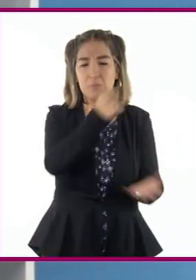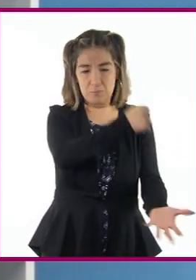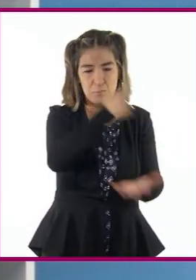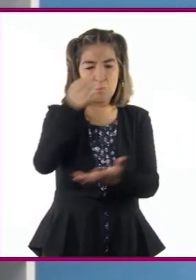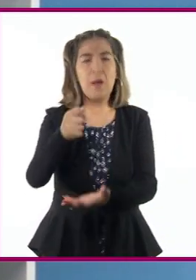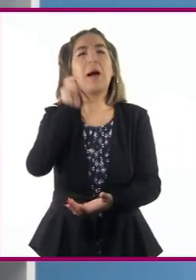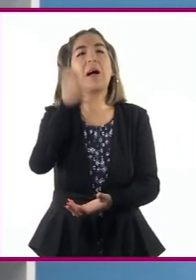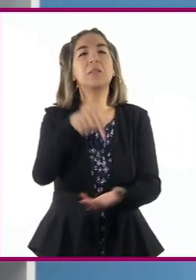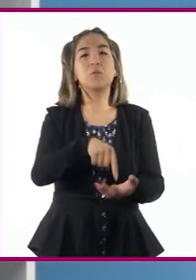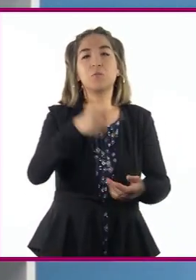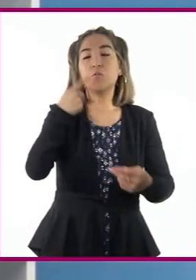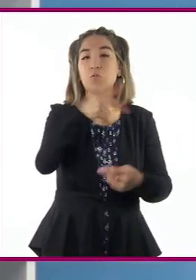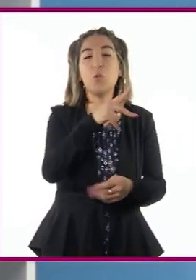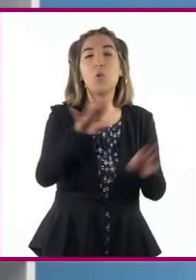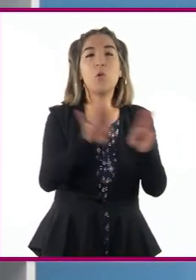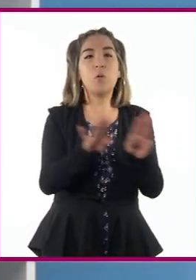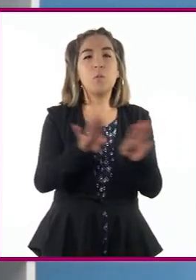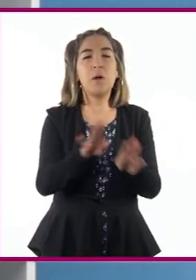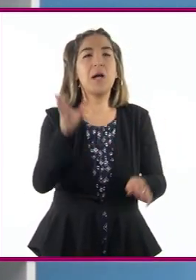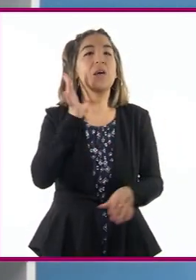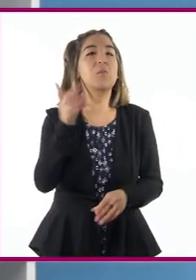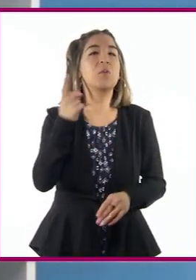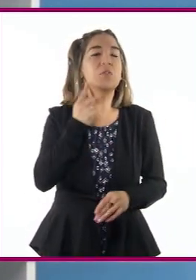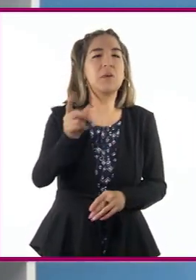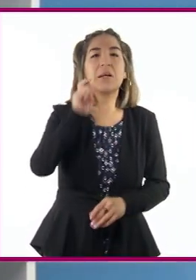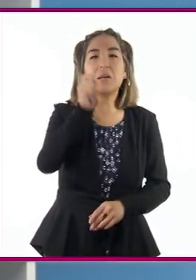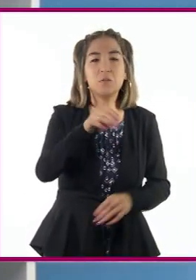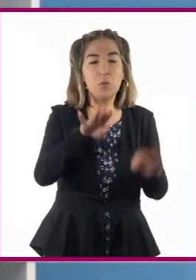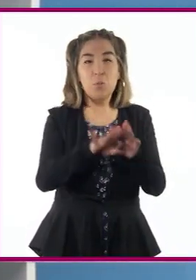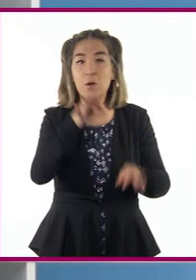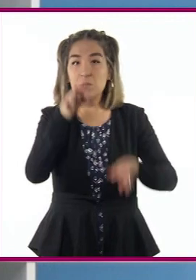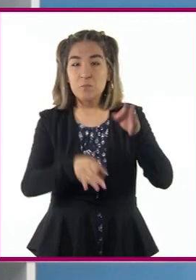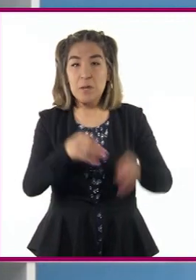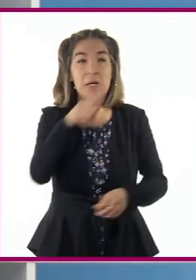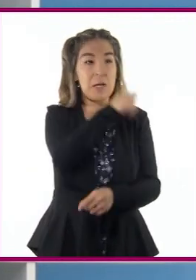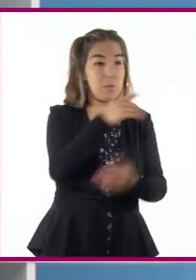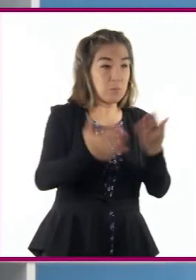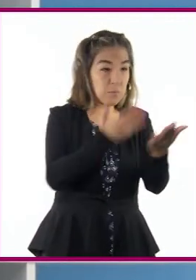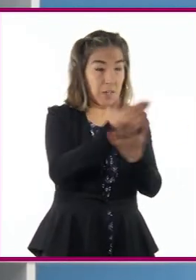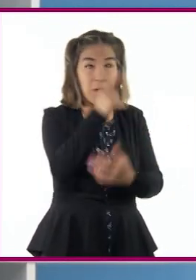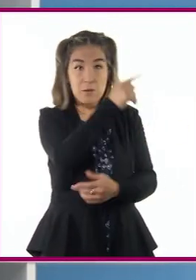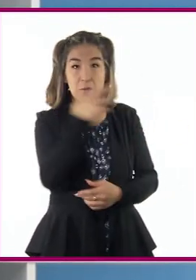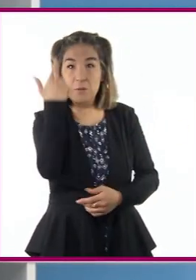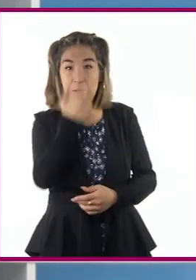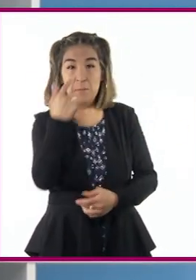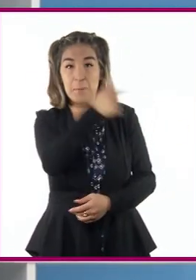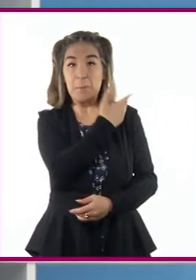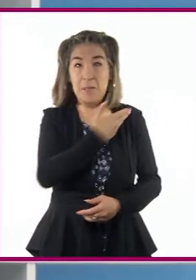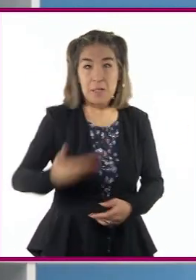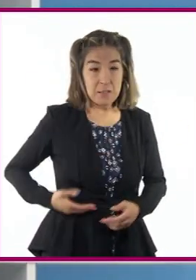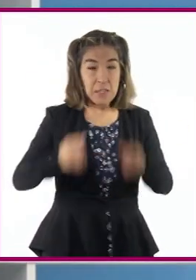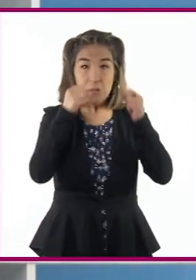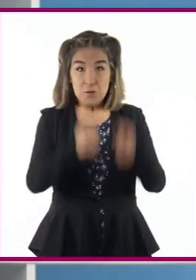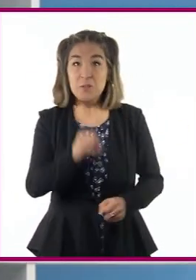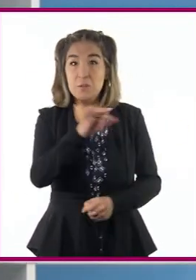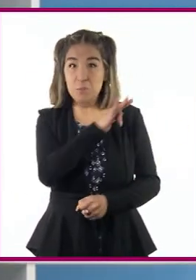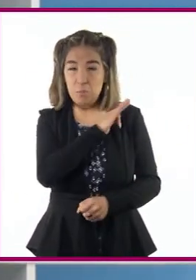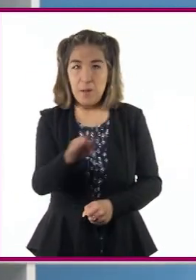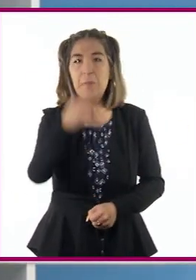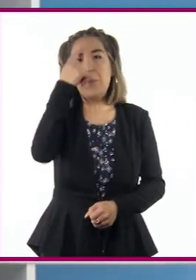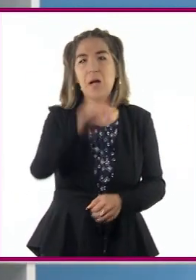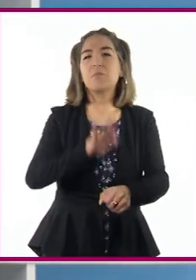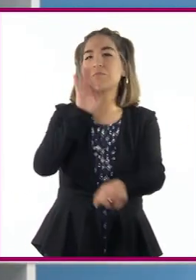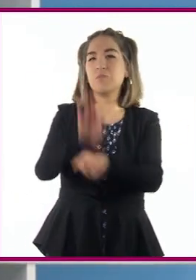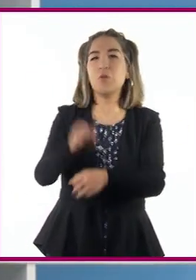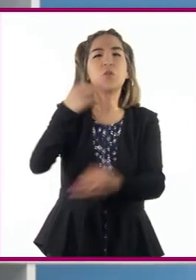Poder Legislativo, analizando la propuesta del Ejecutivo y buscando que se protejan los derechos de todas y todos